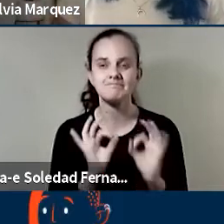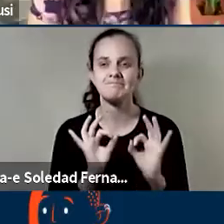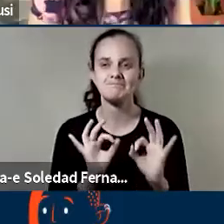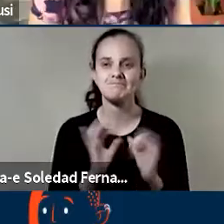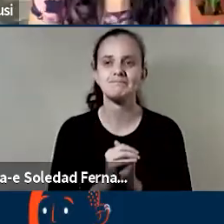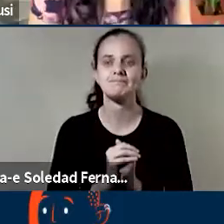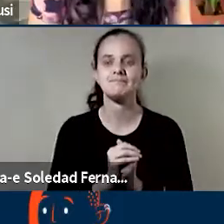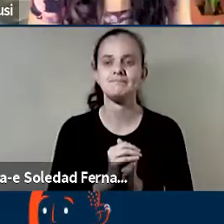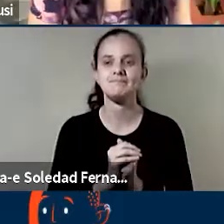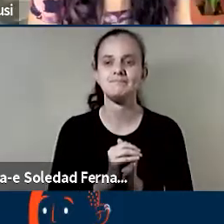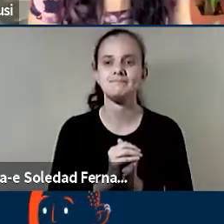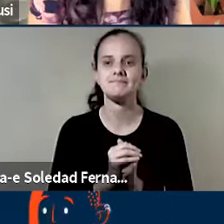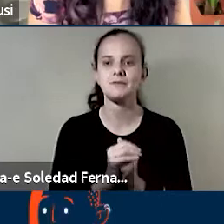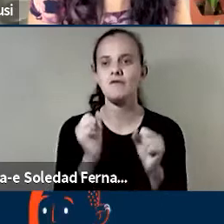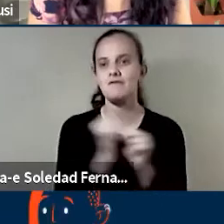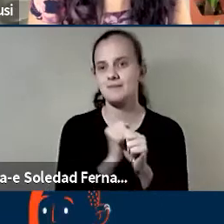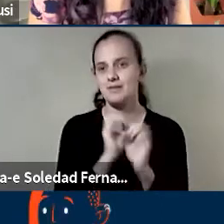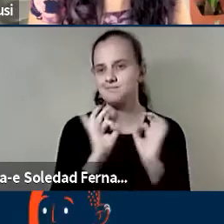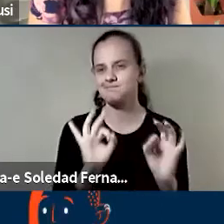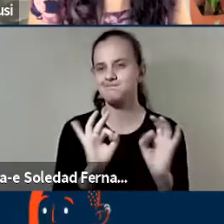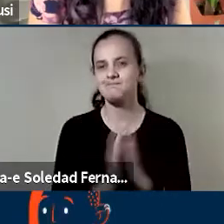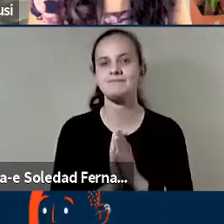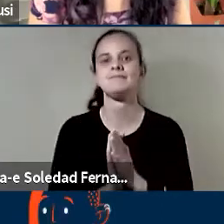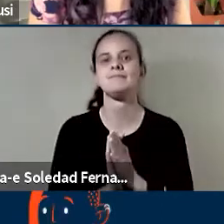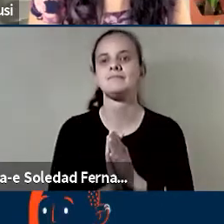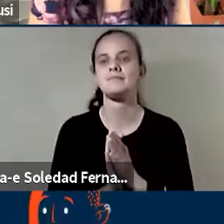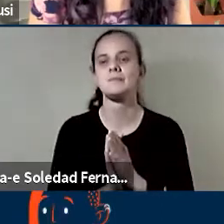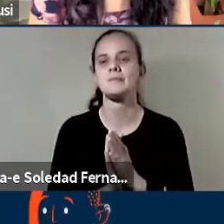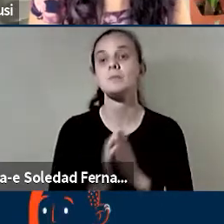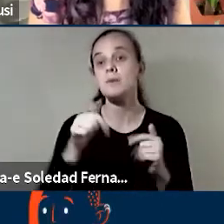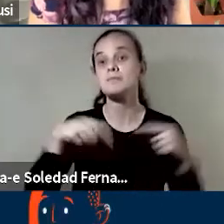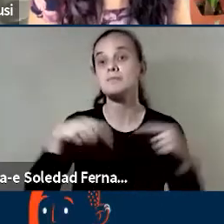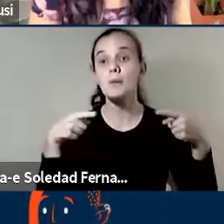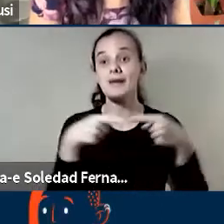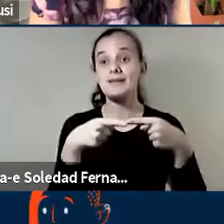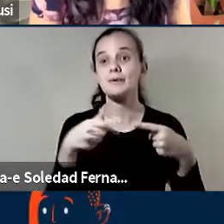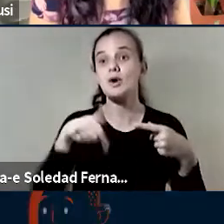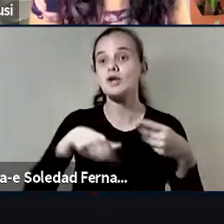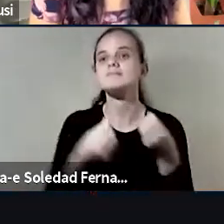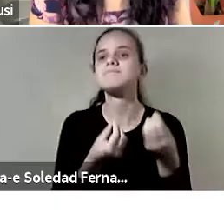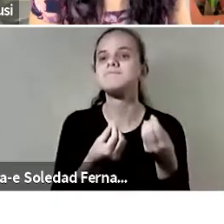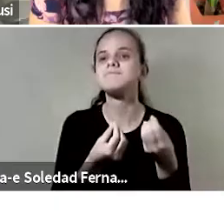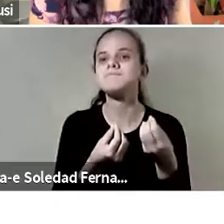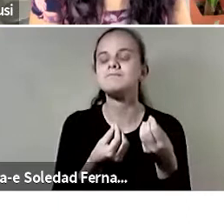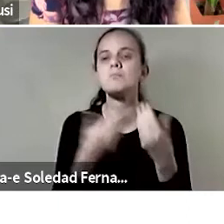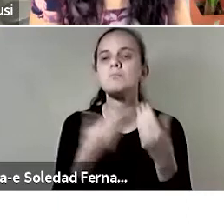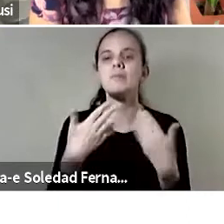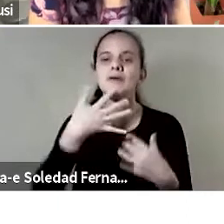Sí. En el chat, que dicen que no se ve por eso. Ok. Está perfecto, excelente. Perfecto, confirman,